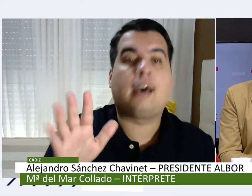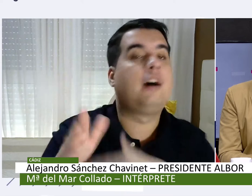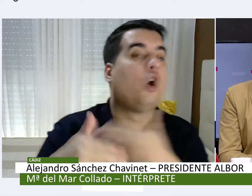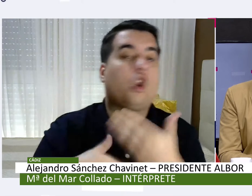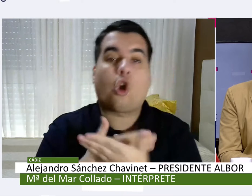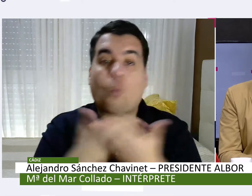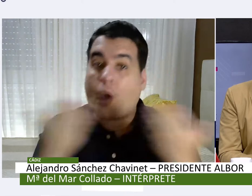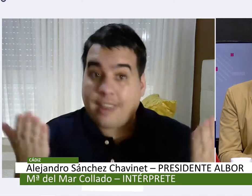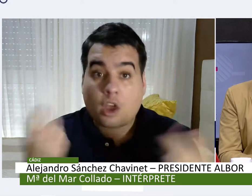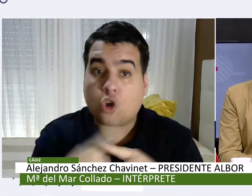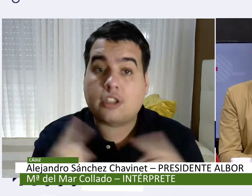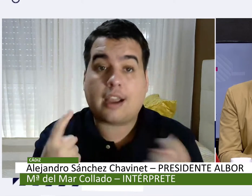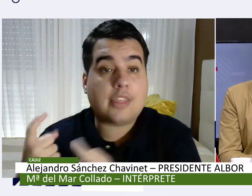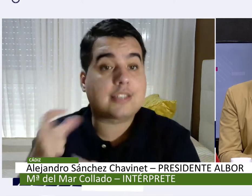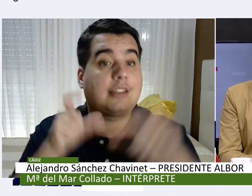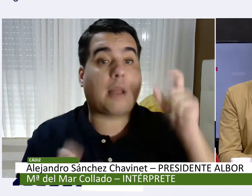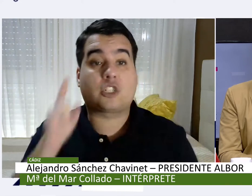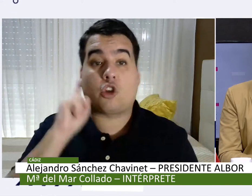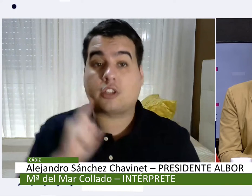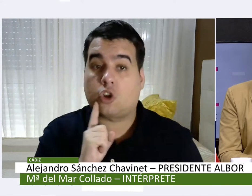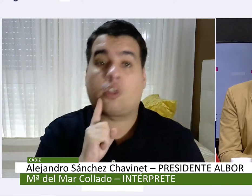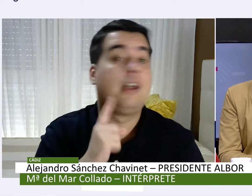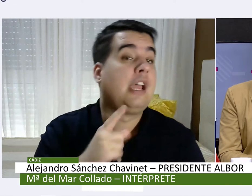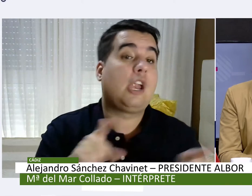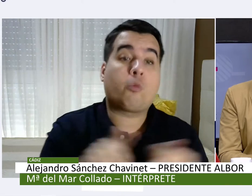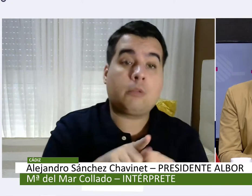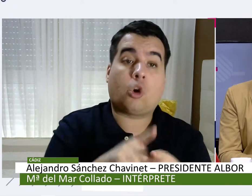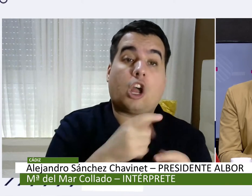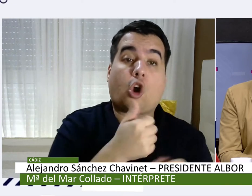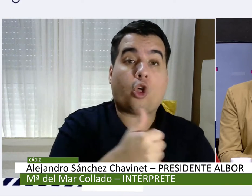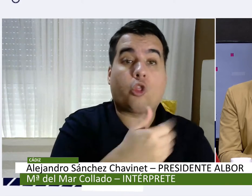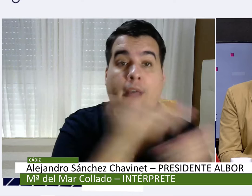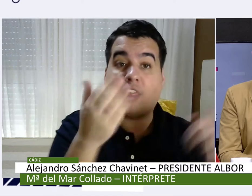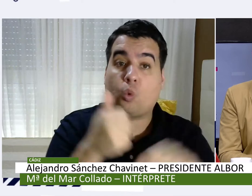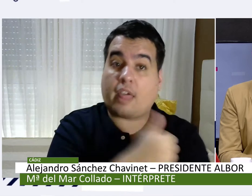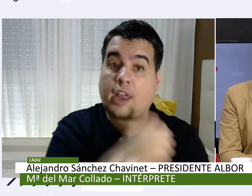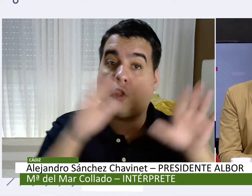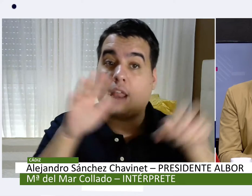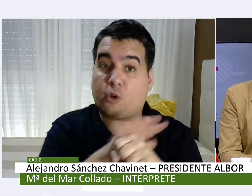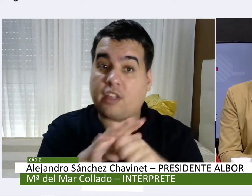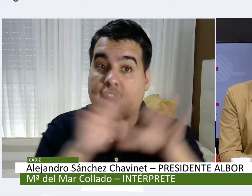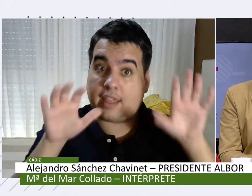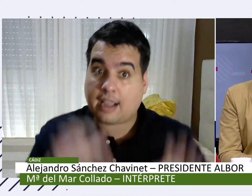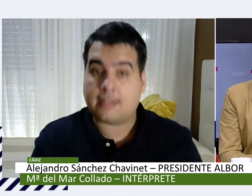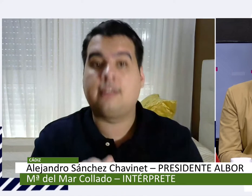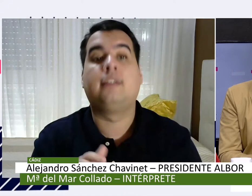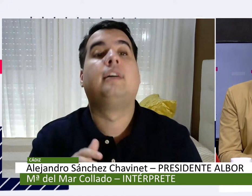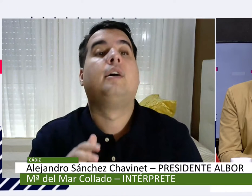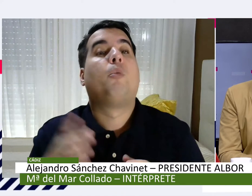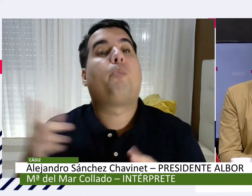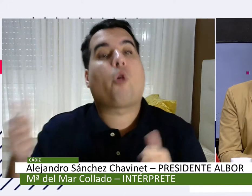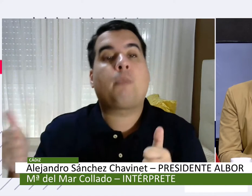policía, cualquier cosa que necesite la persona suba, y lo mismo que con los demás ciudadanos de la provincia de